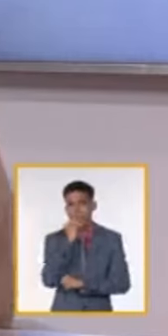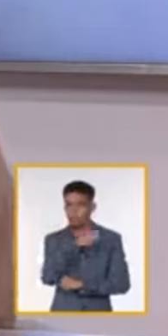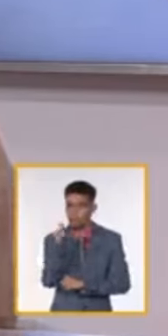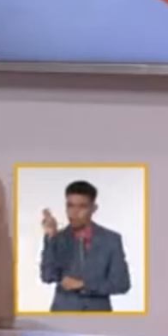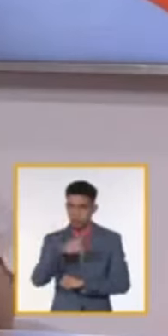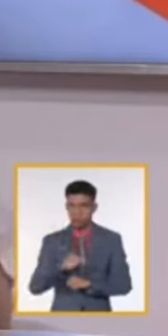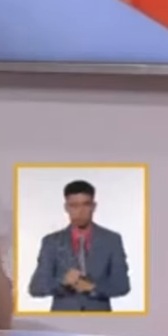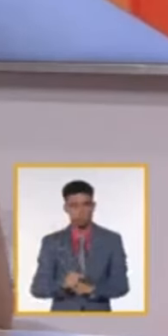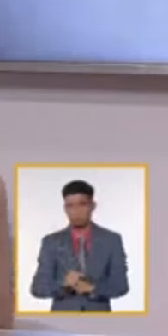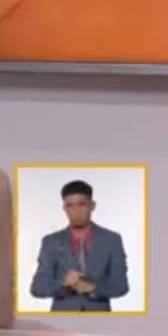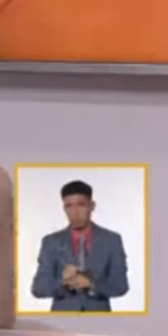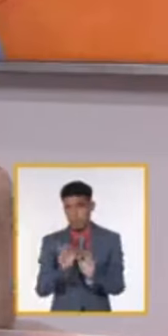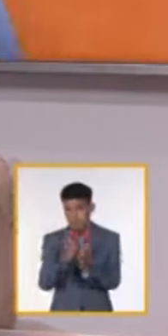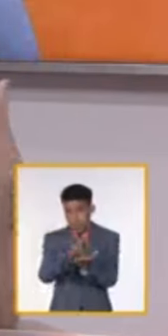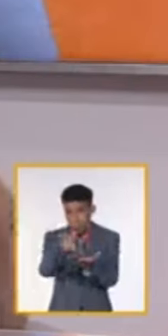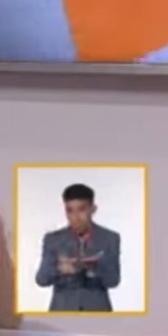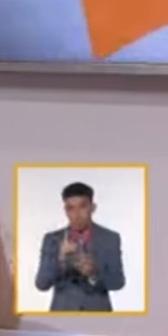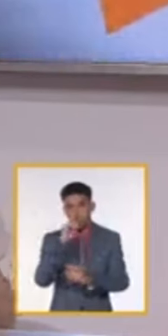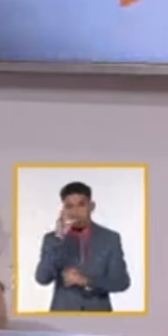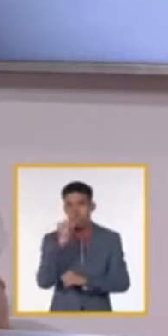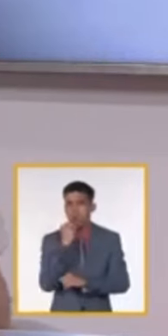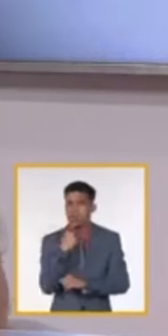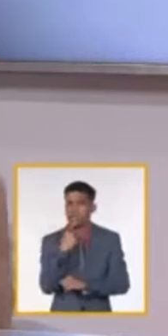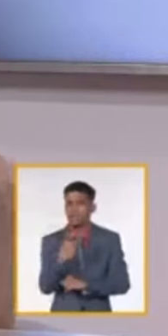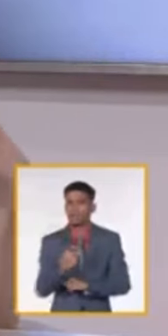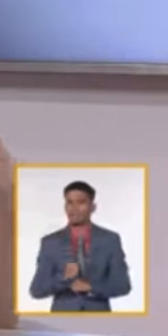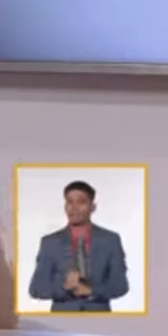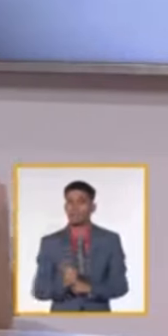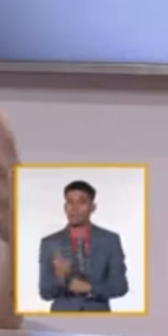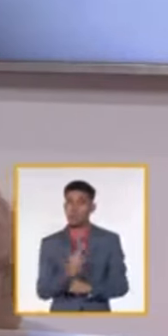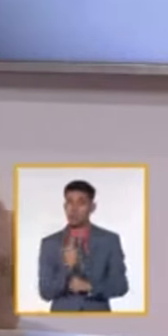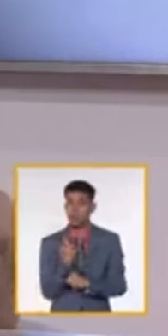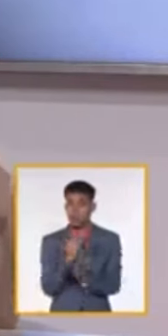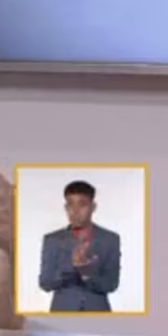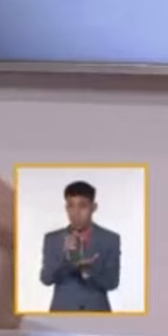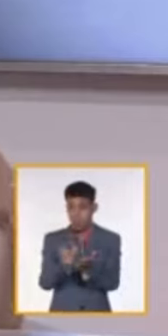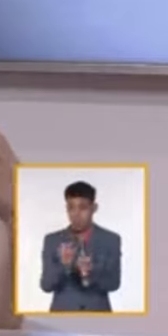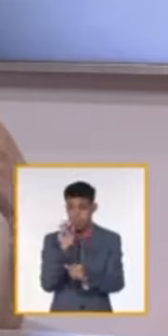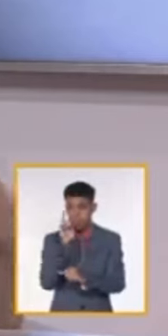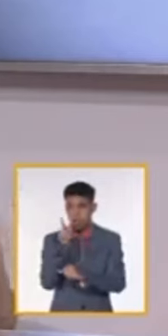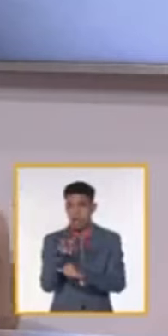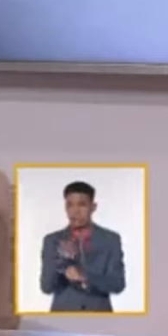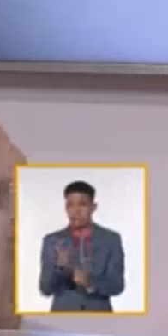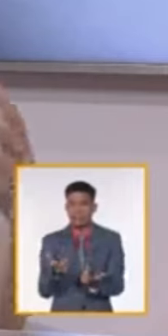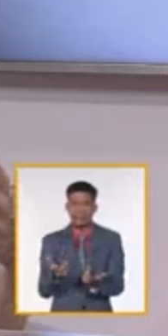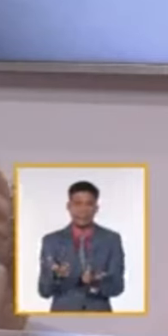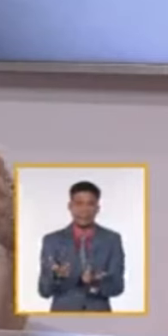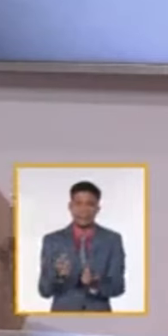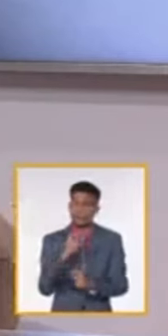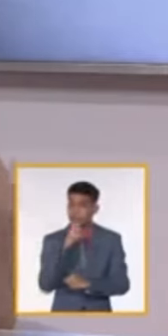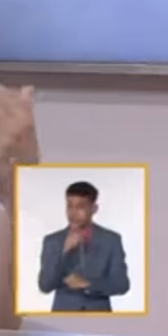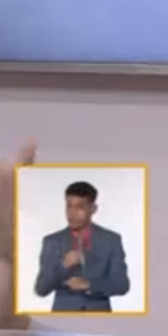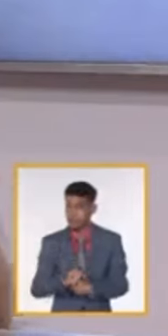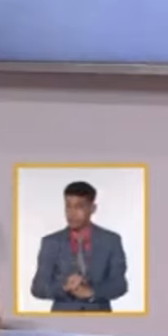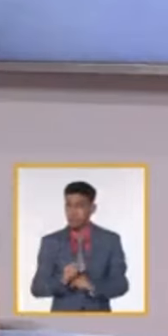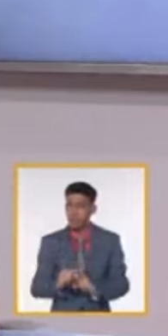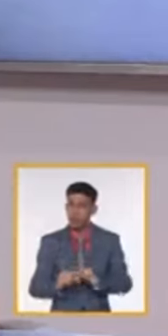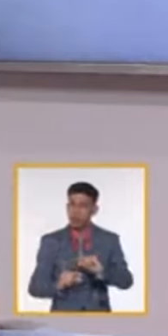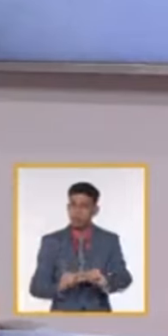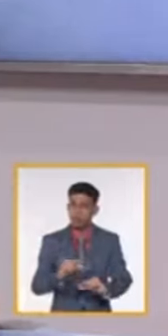Nosotros como organización hemos visto este tipo de represión. Y a medida que el